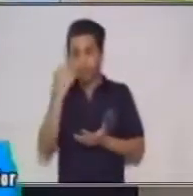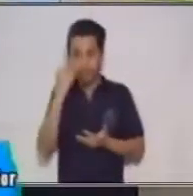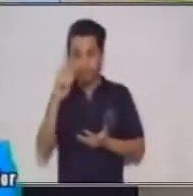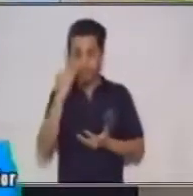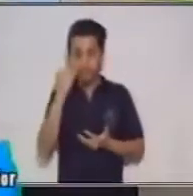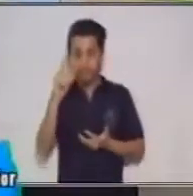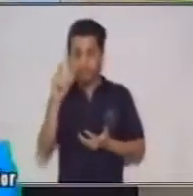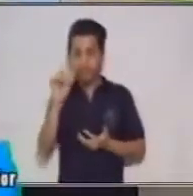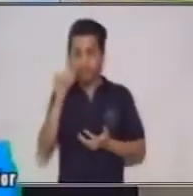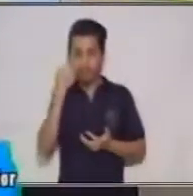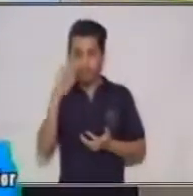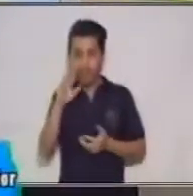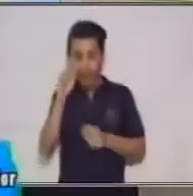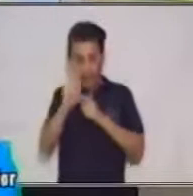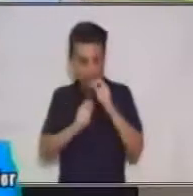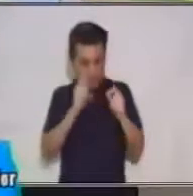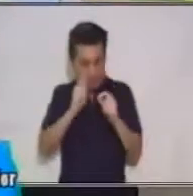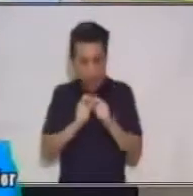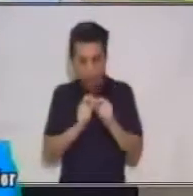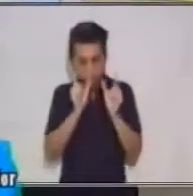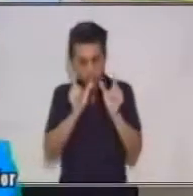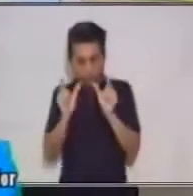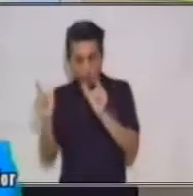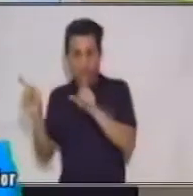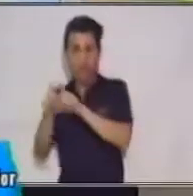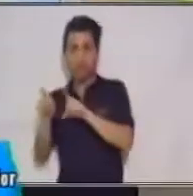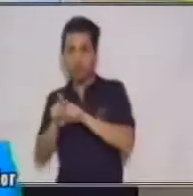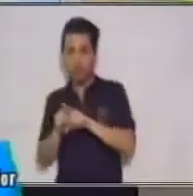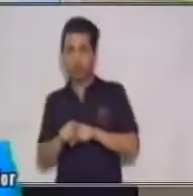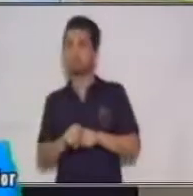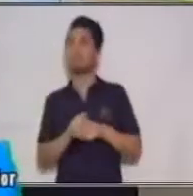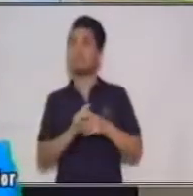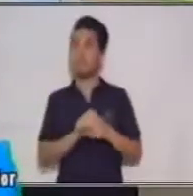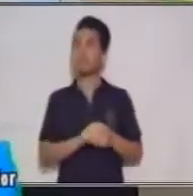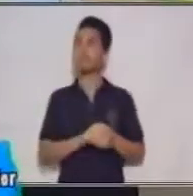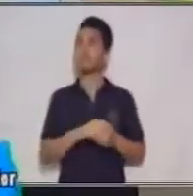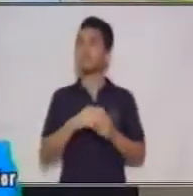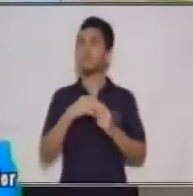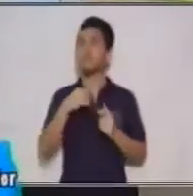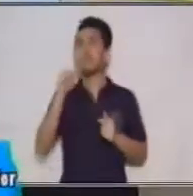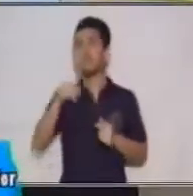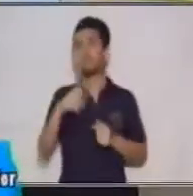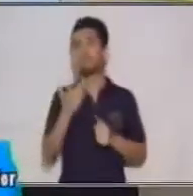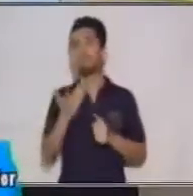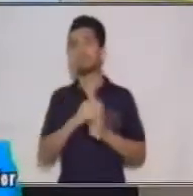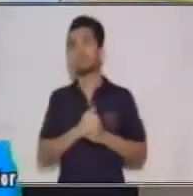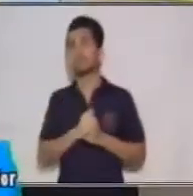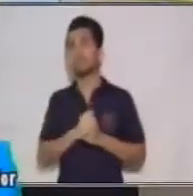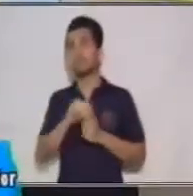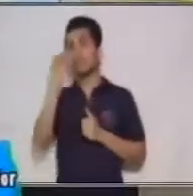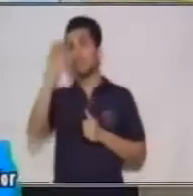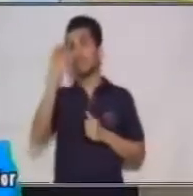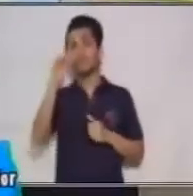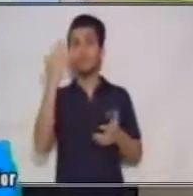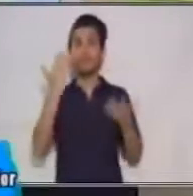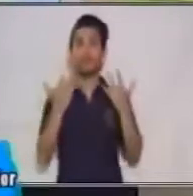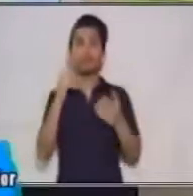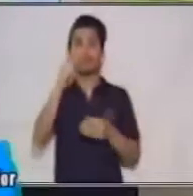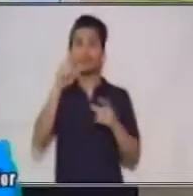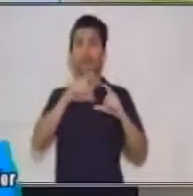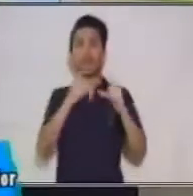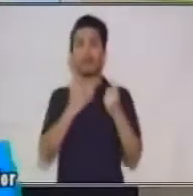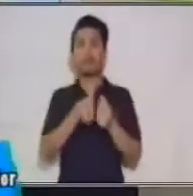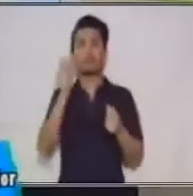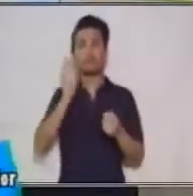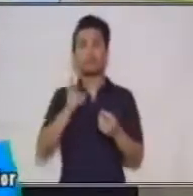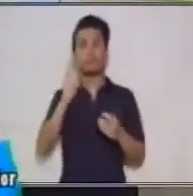vamos a trabajar relacionado a esto. Sin embargo, quiero hacerte referencia a lo que quizá en clase tu maestra siempre